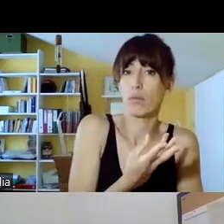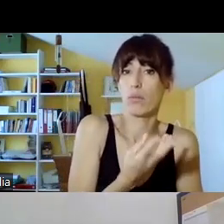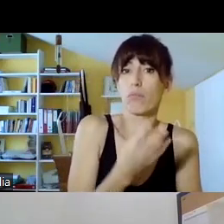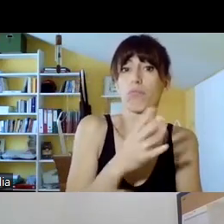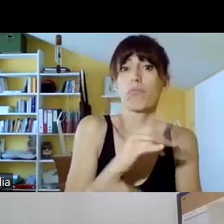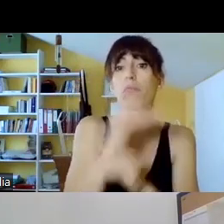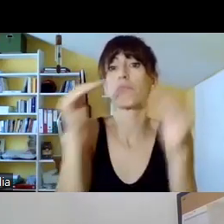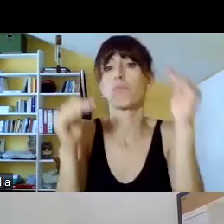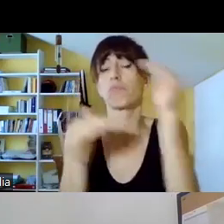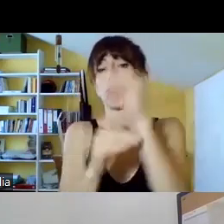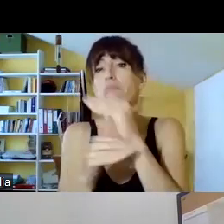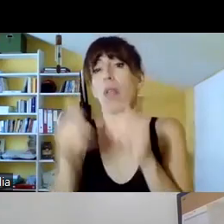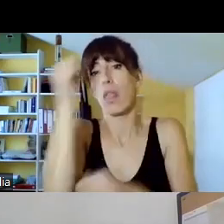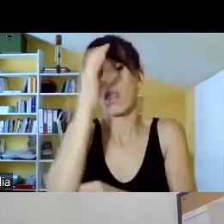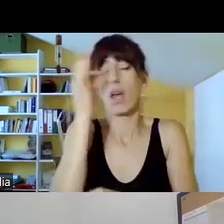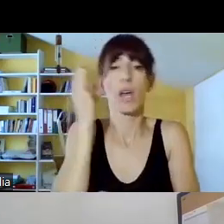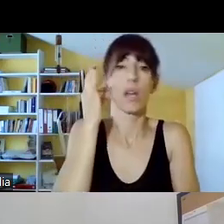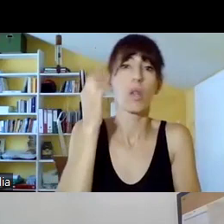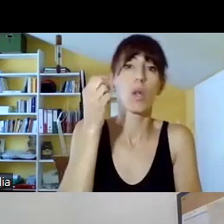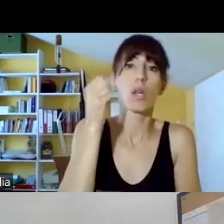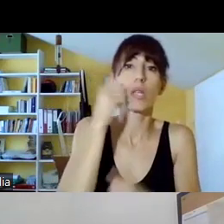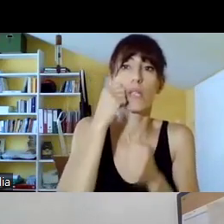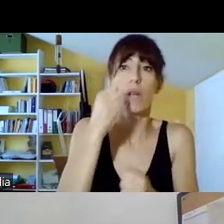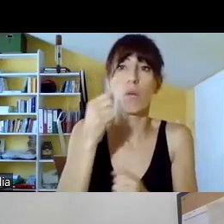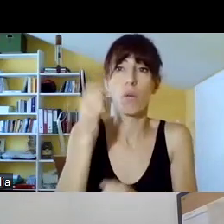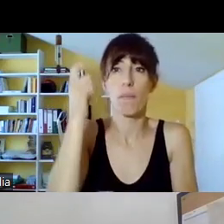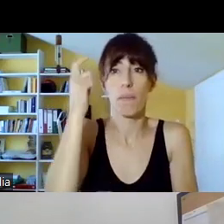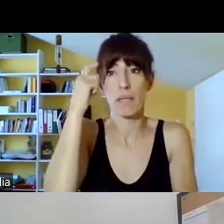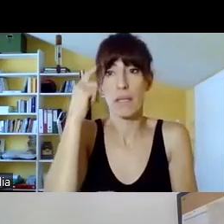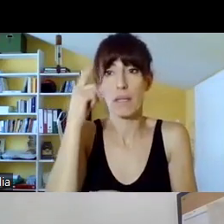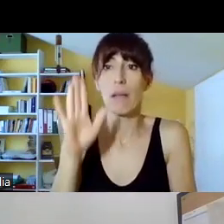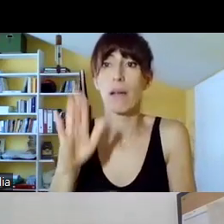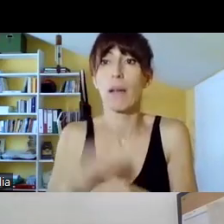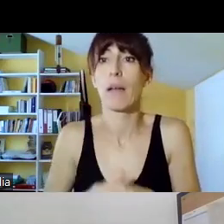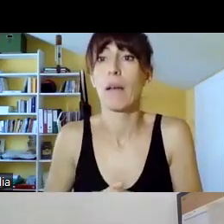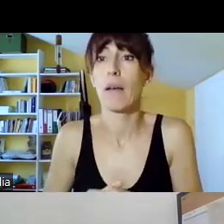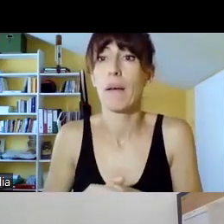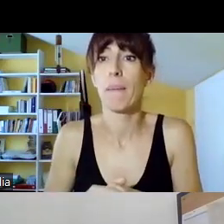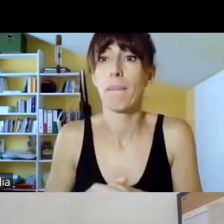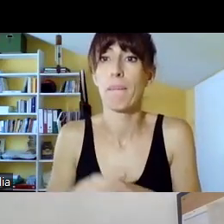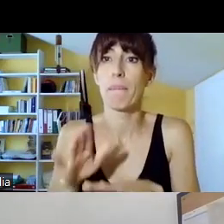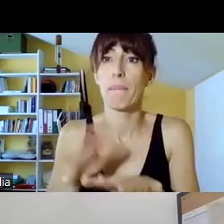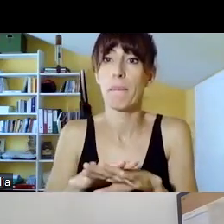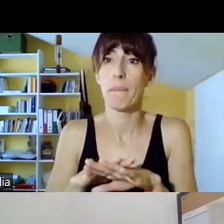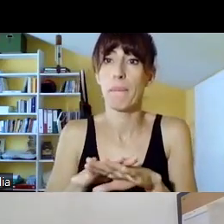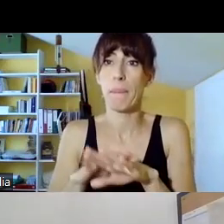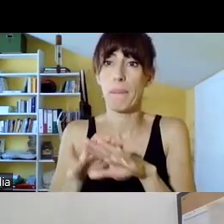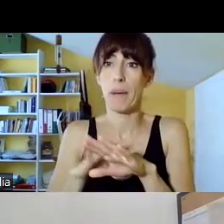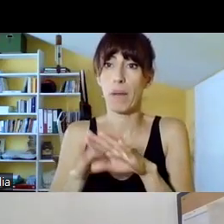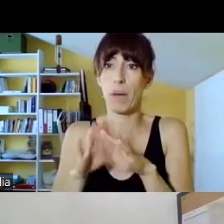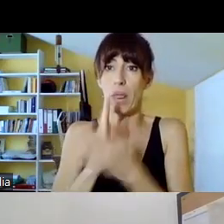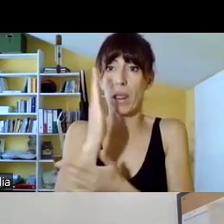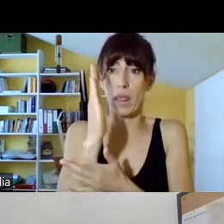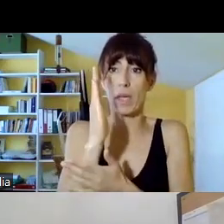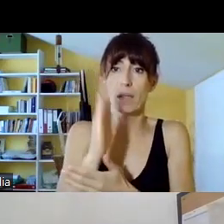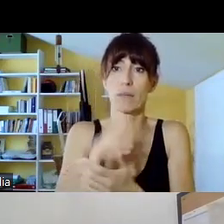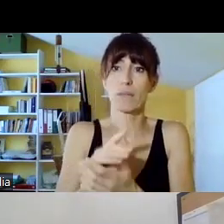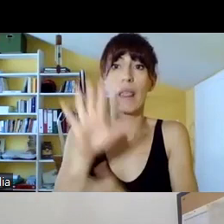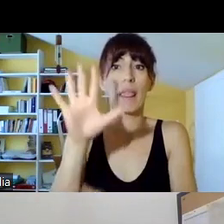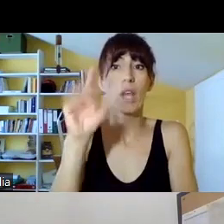de género en salud mental, pero la utilización Andrea, discúlpame 5 minutillos, ¿sí? Vale, perfecto,